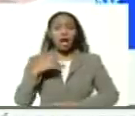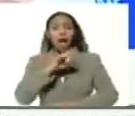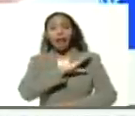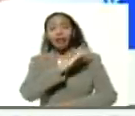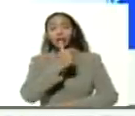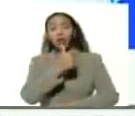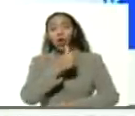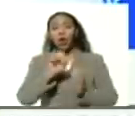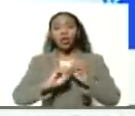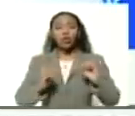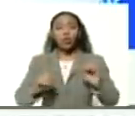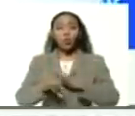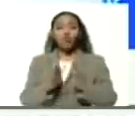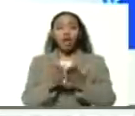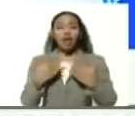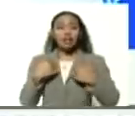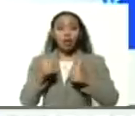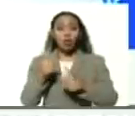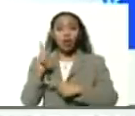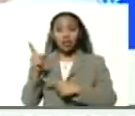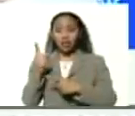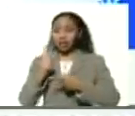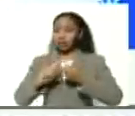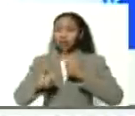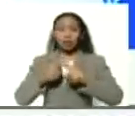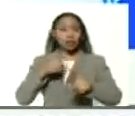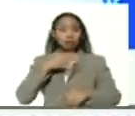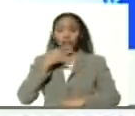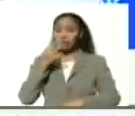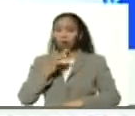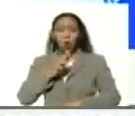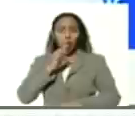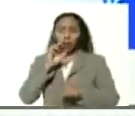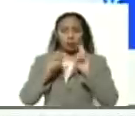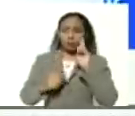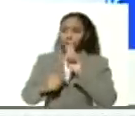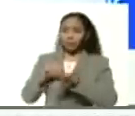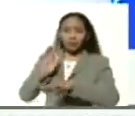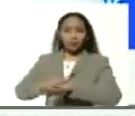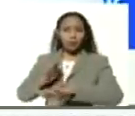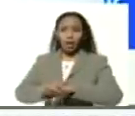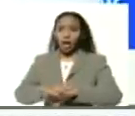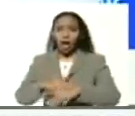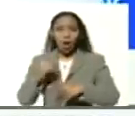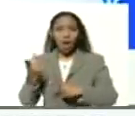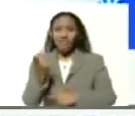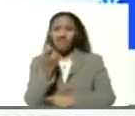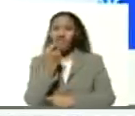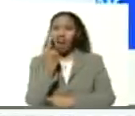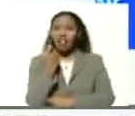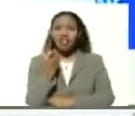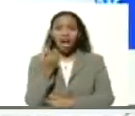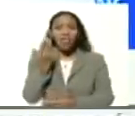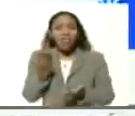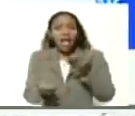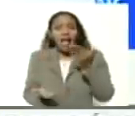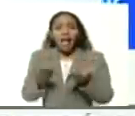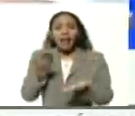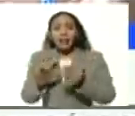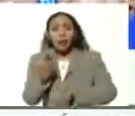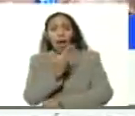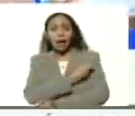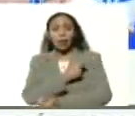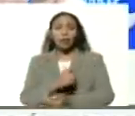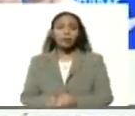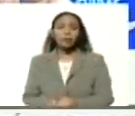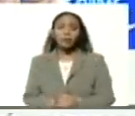Organización Mundial de la Salud, que es una cosa realmente grotesca lo que está ocurriendo con la falta de equidad en las vacunas. Y